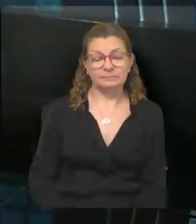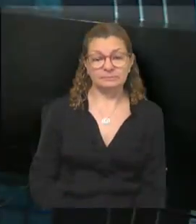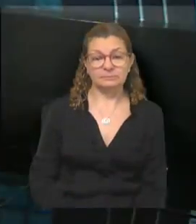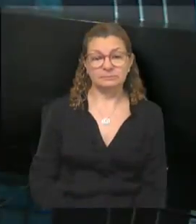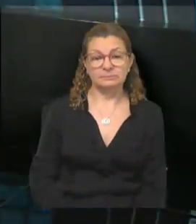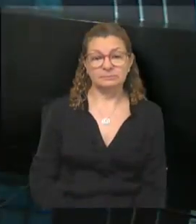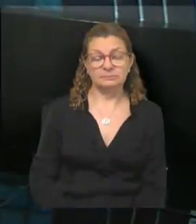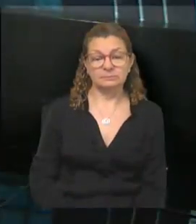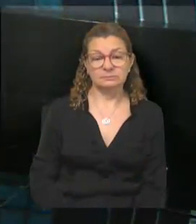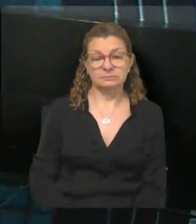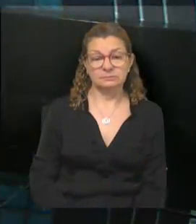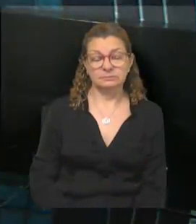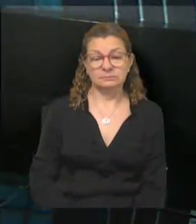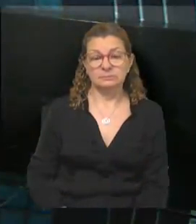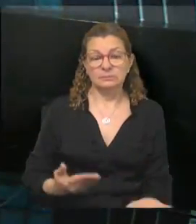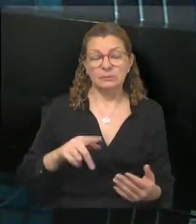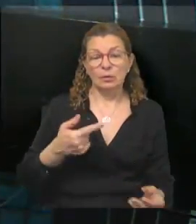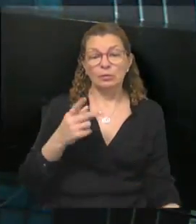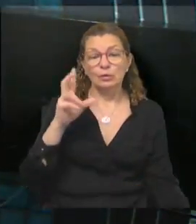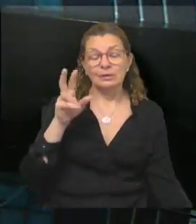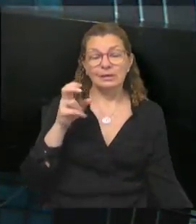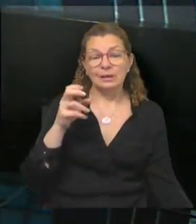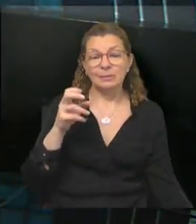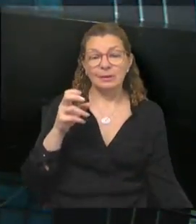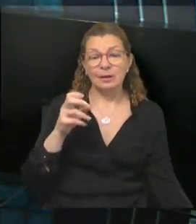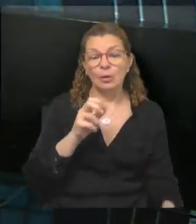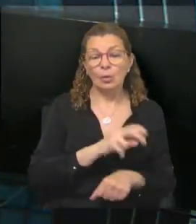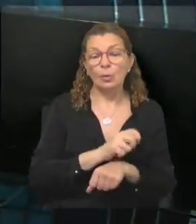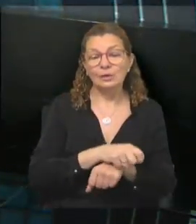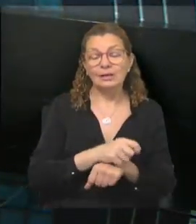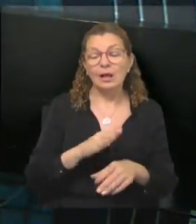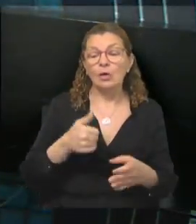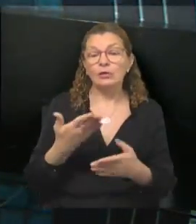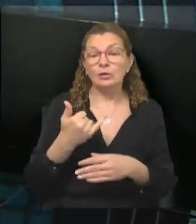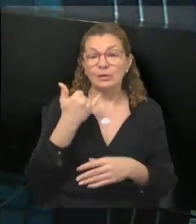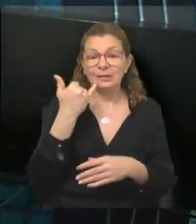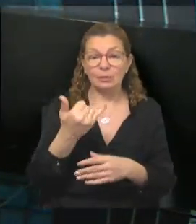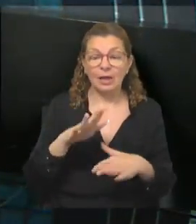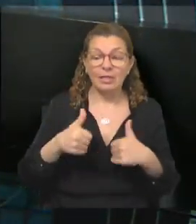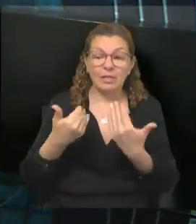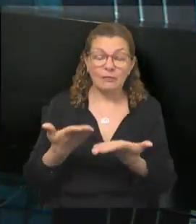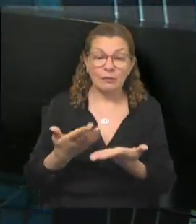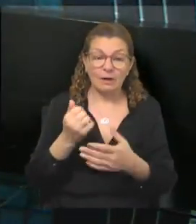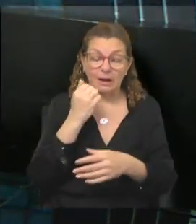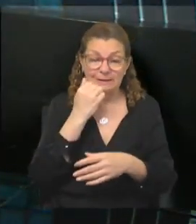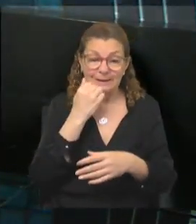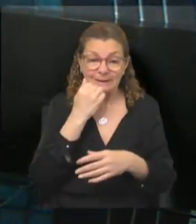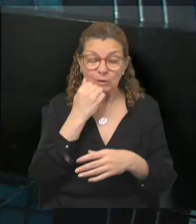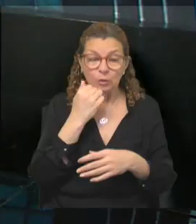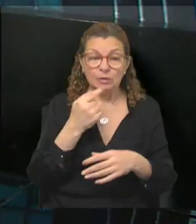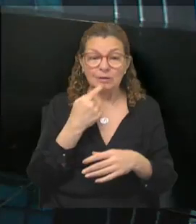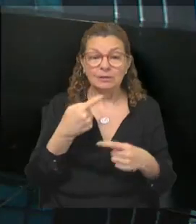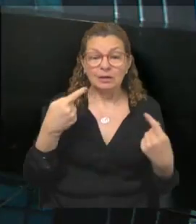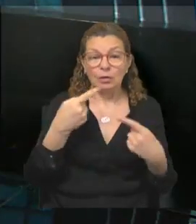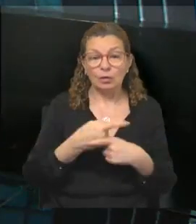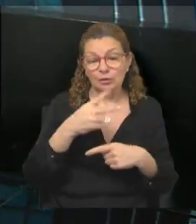víctimas vamos a otros temas la justicia ordenó entregar el celular del jefe de la custodia presidencial Alejandro astesiano en contra